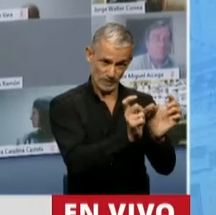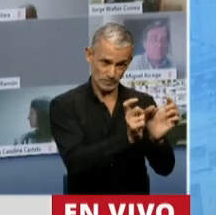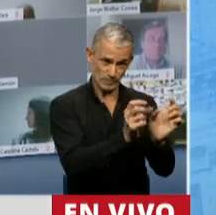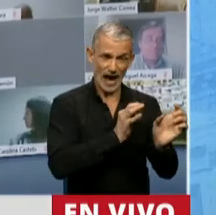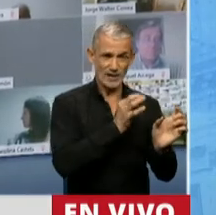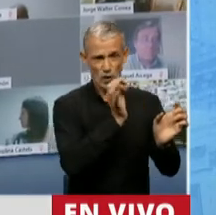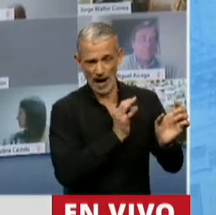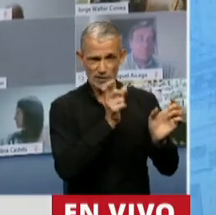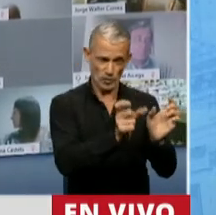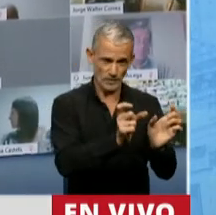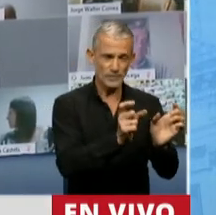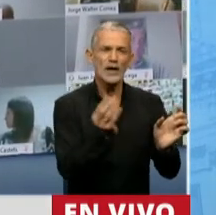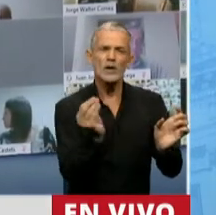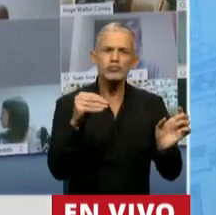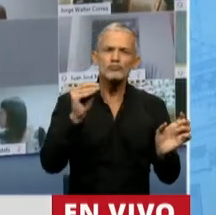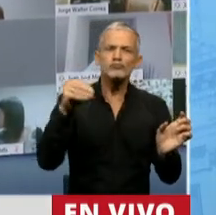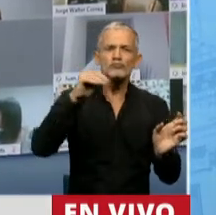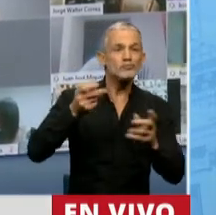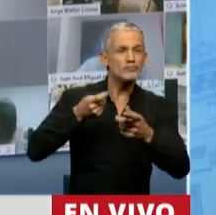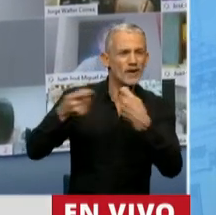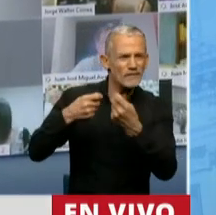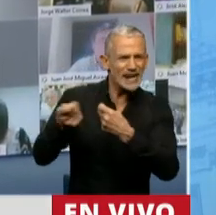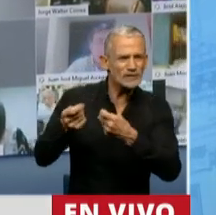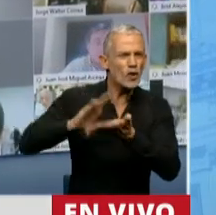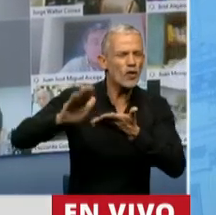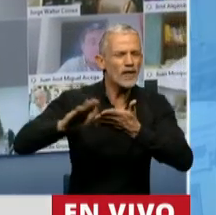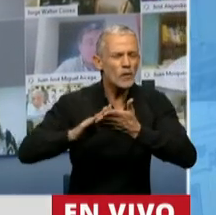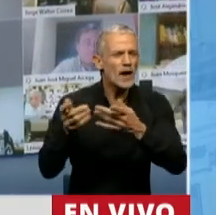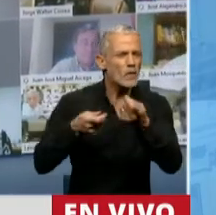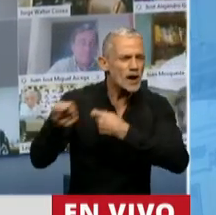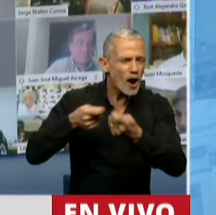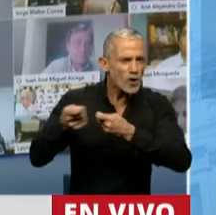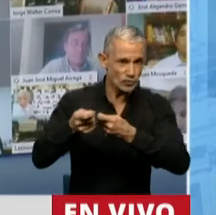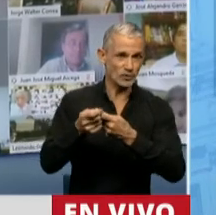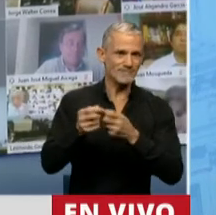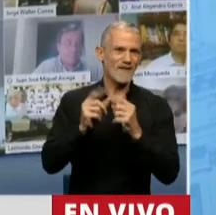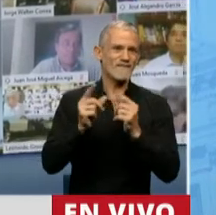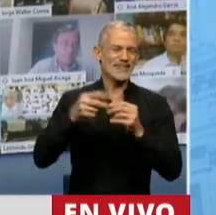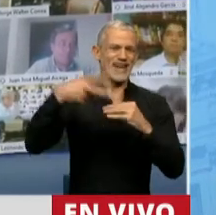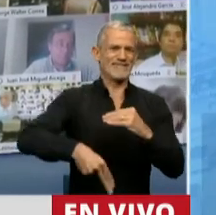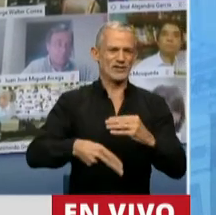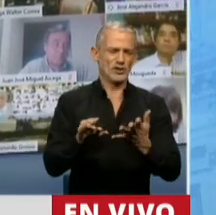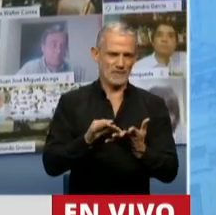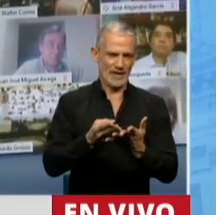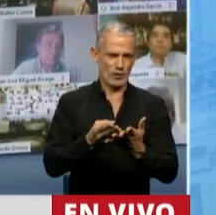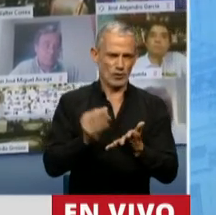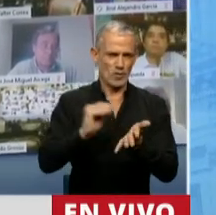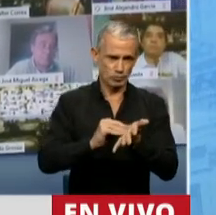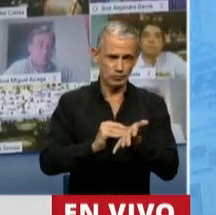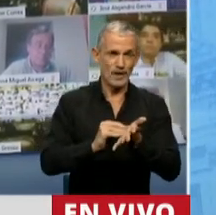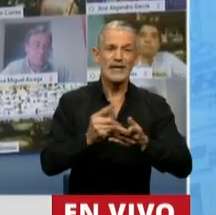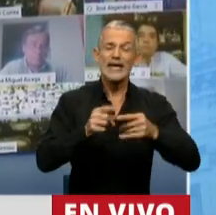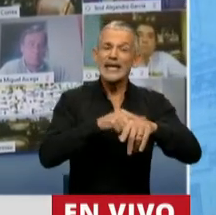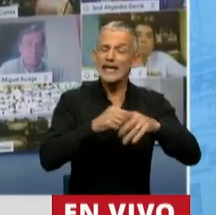2017. Cada amortización será refinanciada a partir de su fecha de vencimiento y por